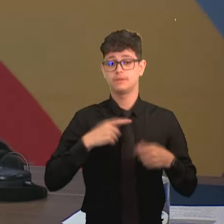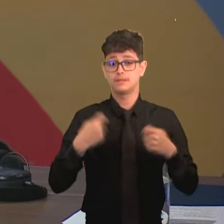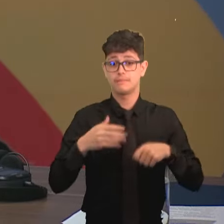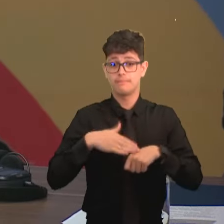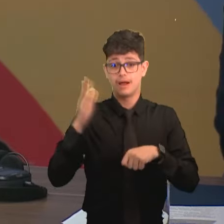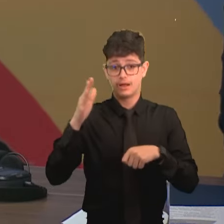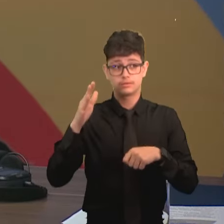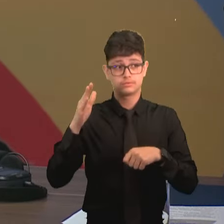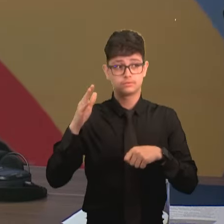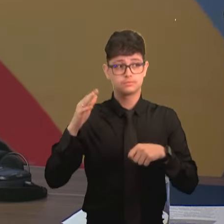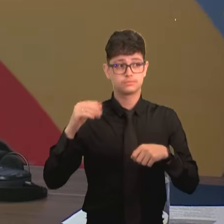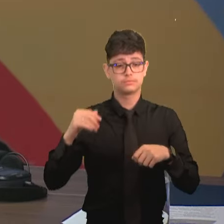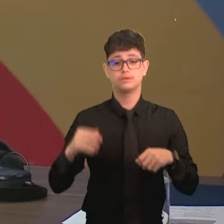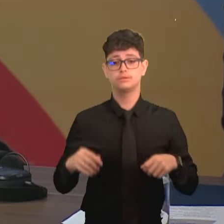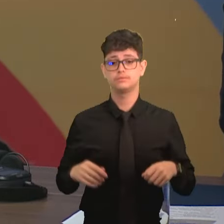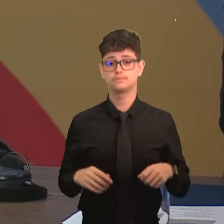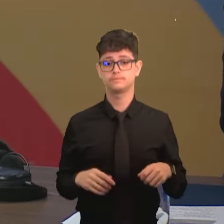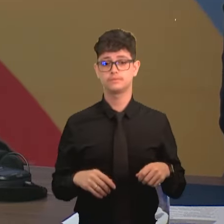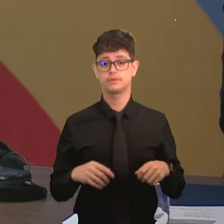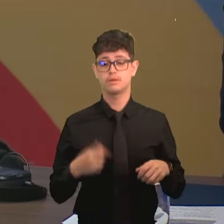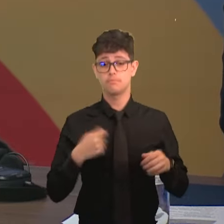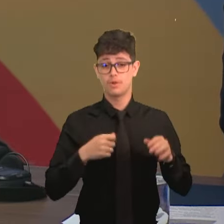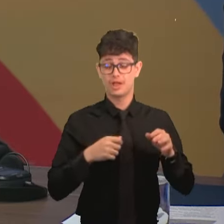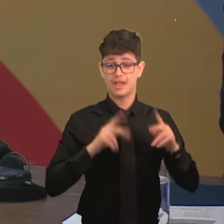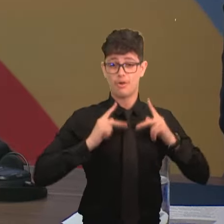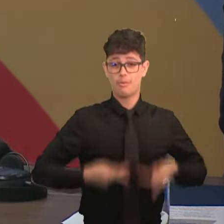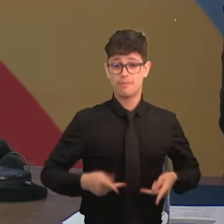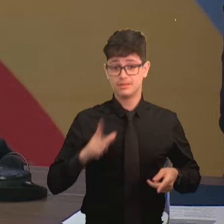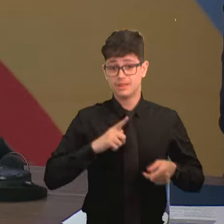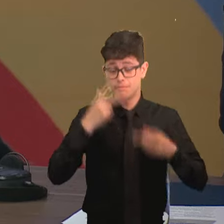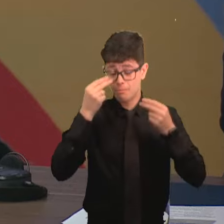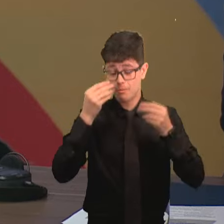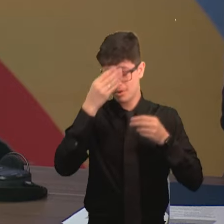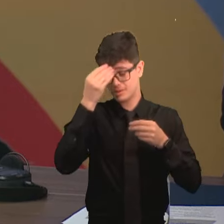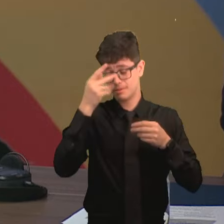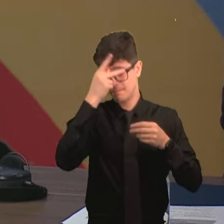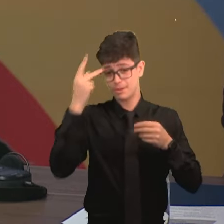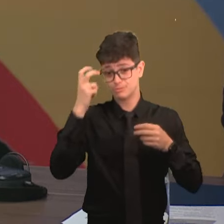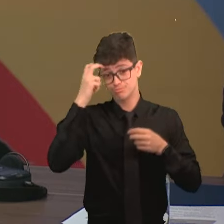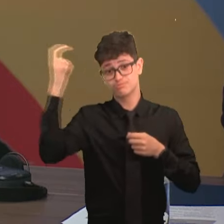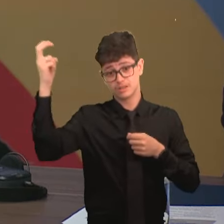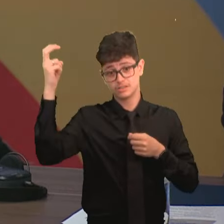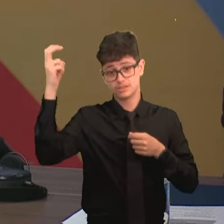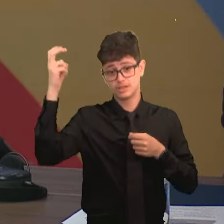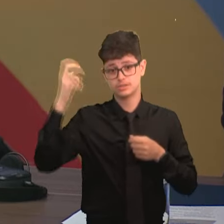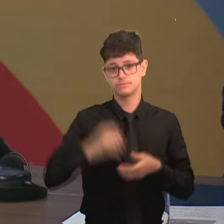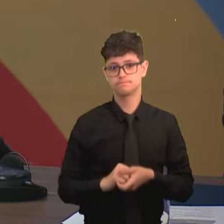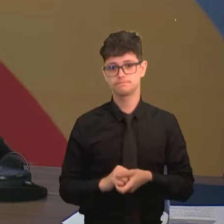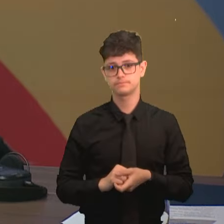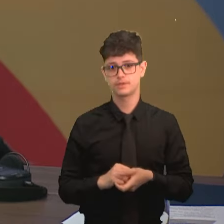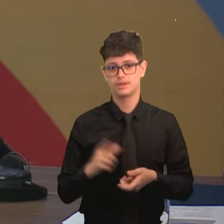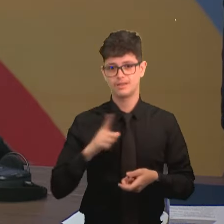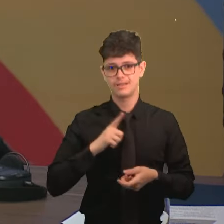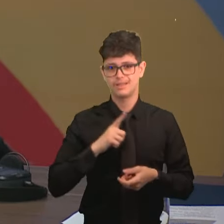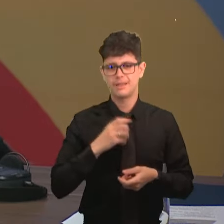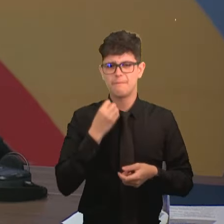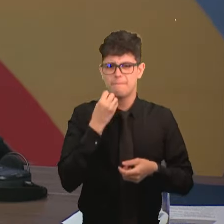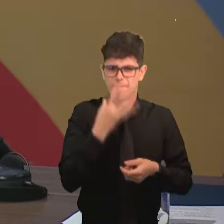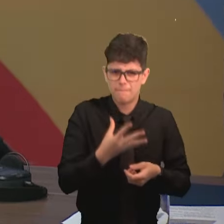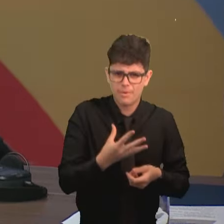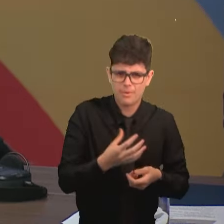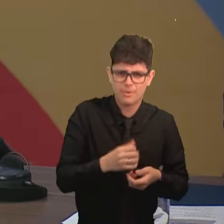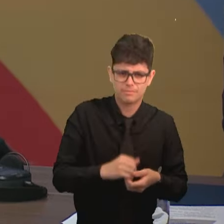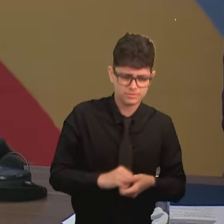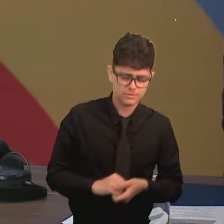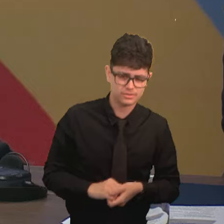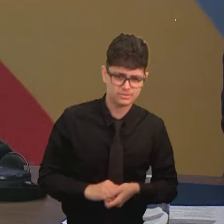cómo nosotros necesitamos recursos humanos con conocimiento para que tengamos